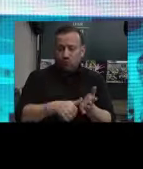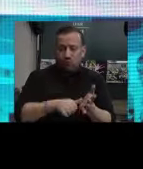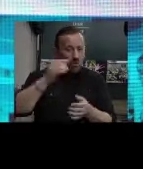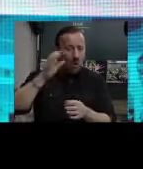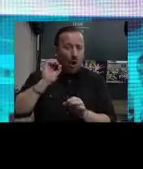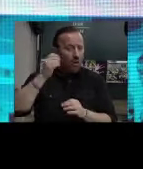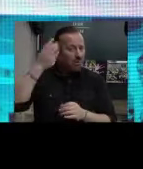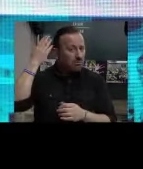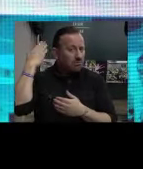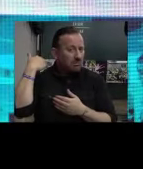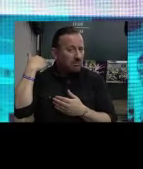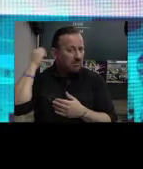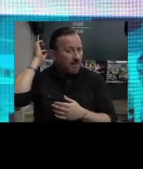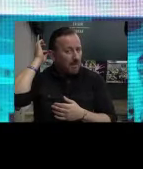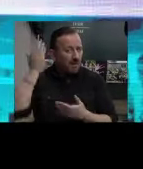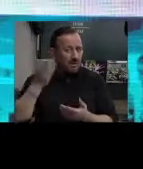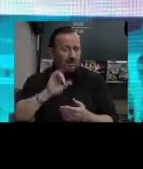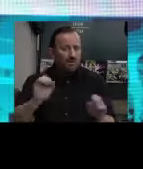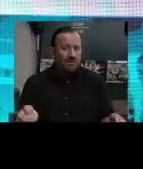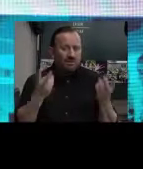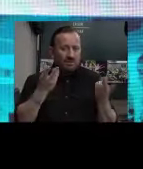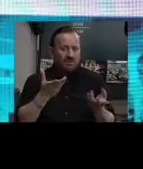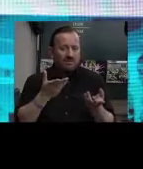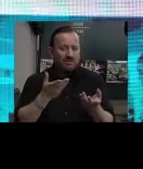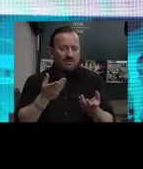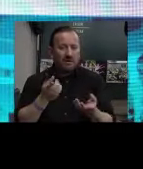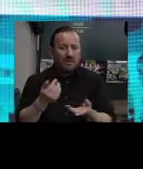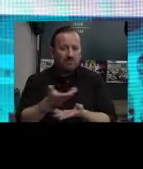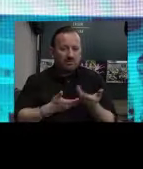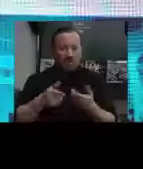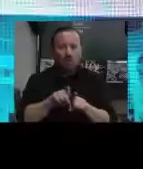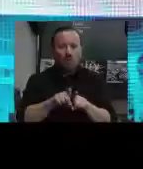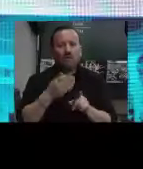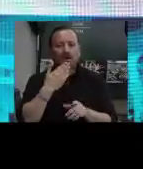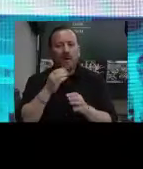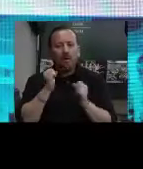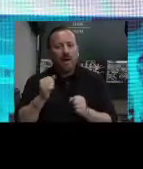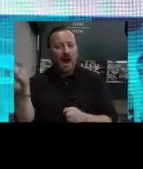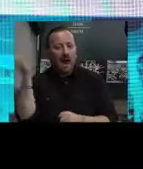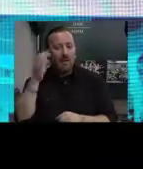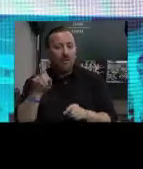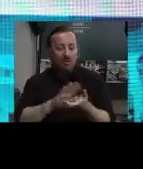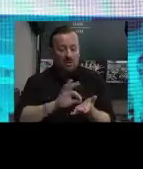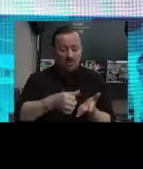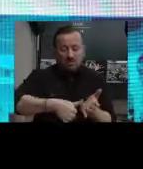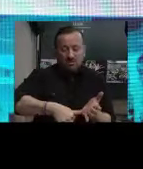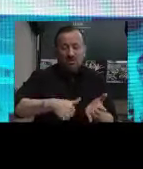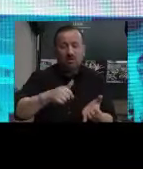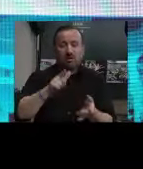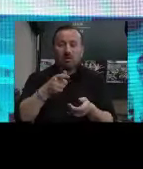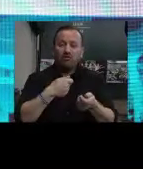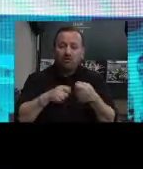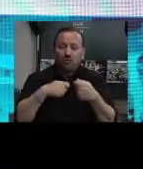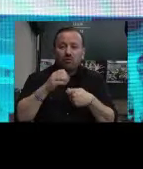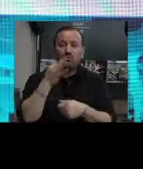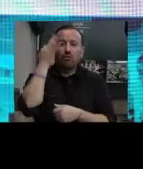pelo lo que hacen la diferencia para que sobrevivas sino la capacidad de aprender que los stickers de hoy pueden ser el negocio